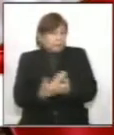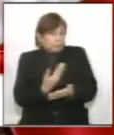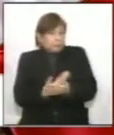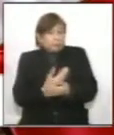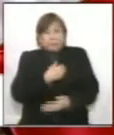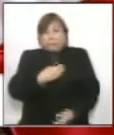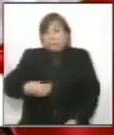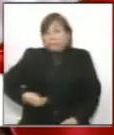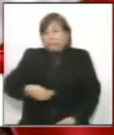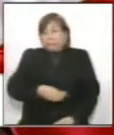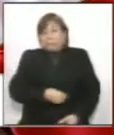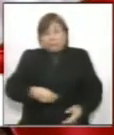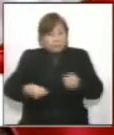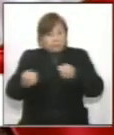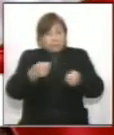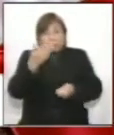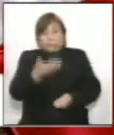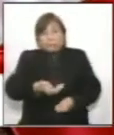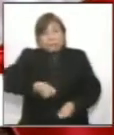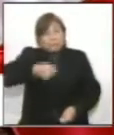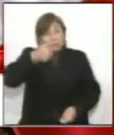renovado, supuestamente a la cabeza del señor Cateriano,